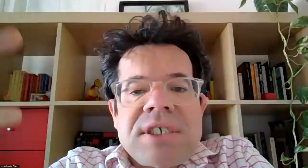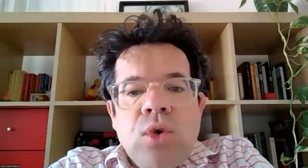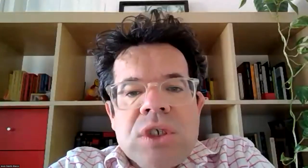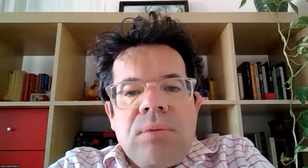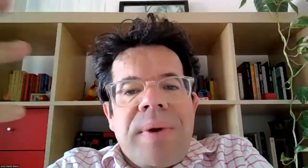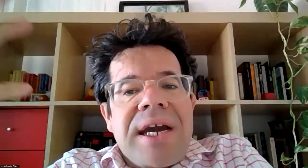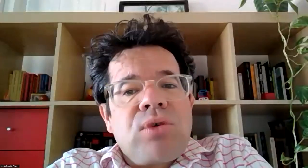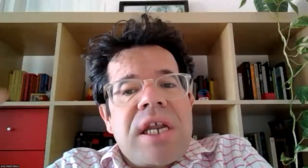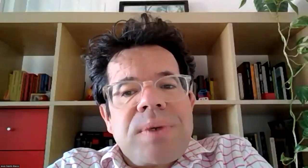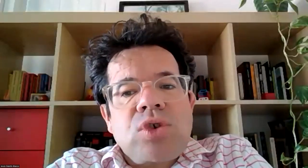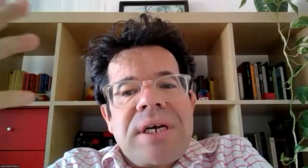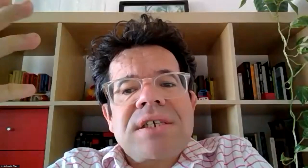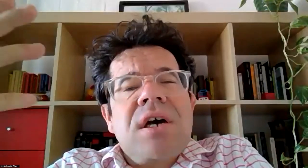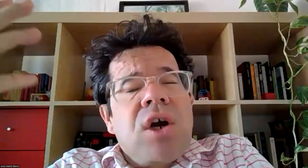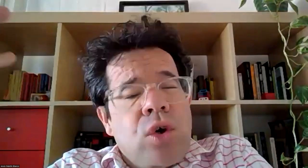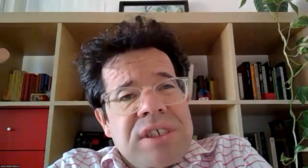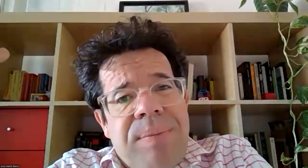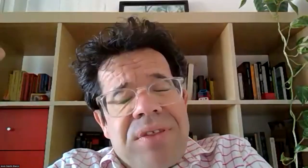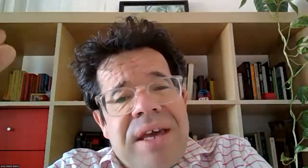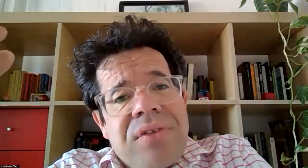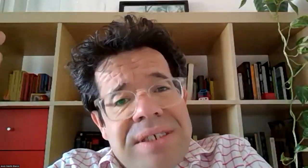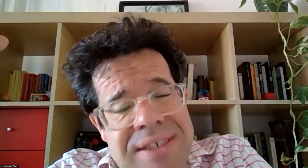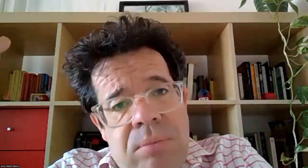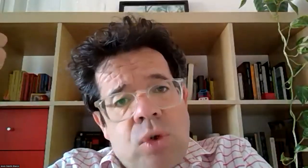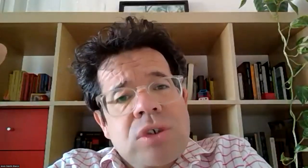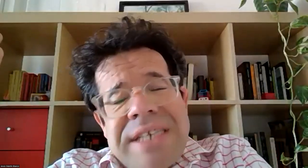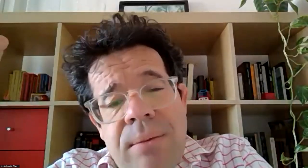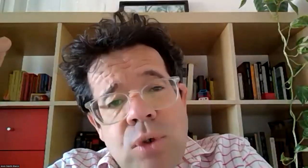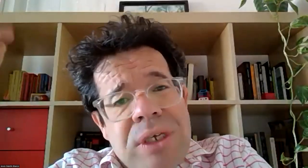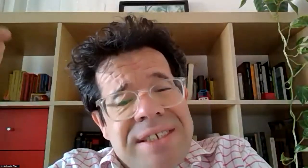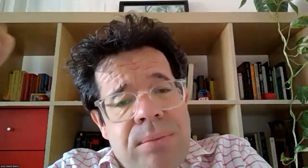sea más inclusivo para que todas las personas con discapacidad